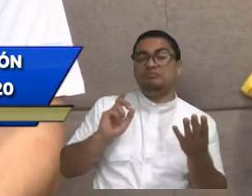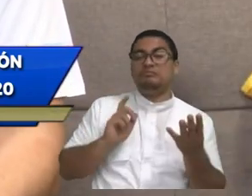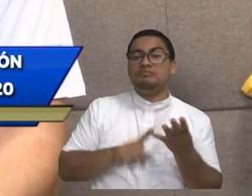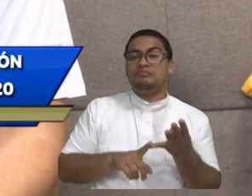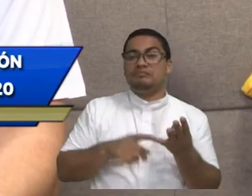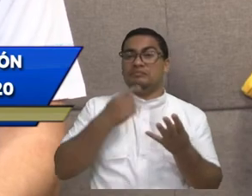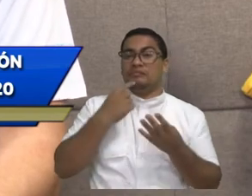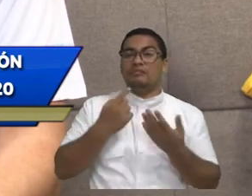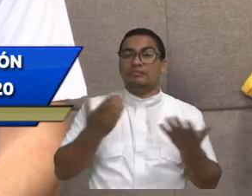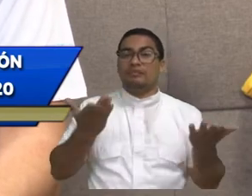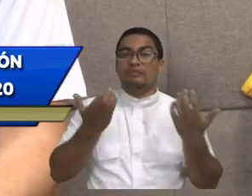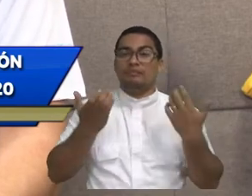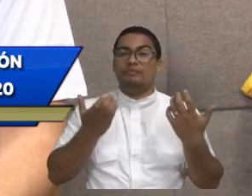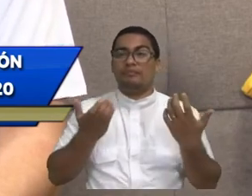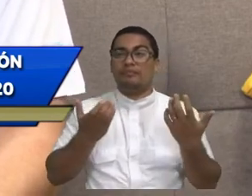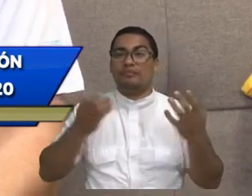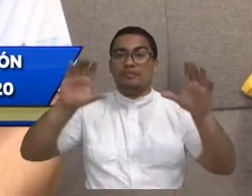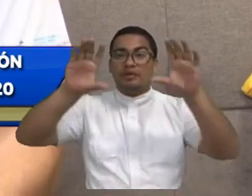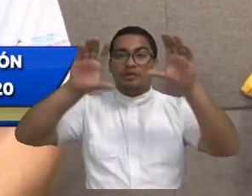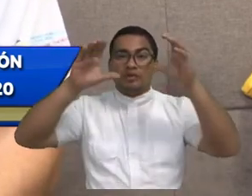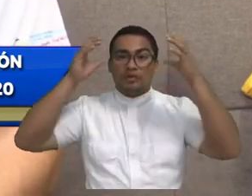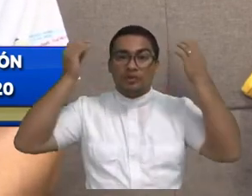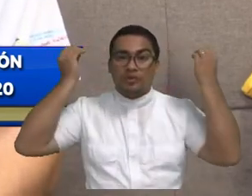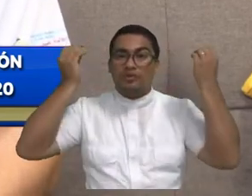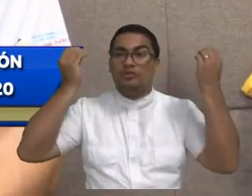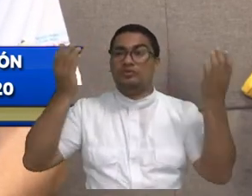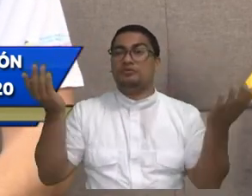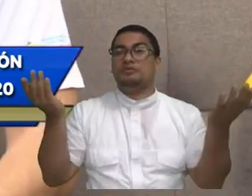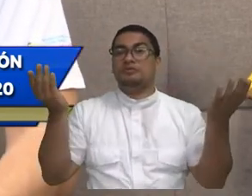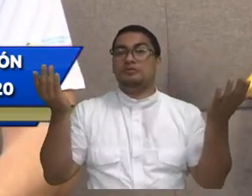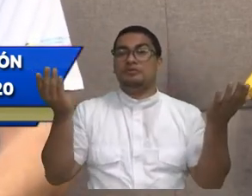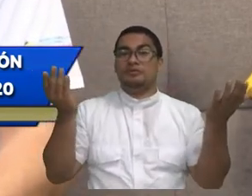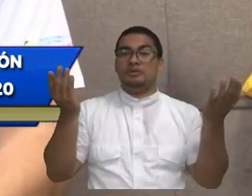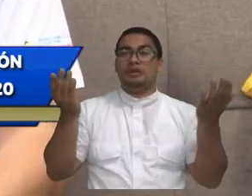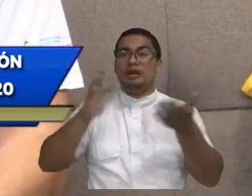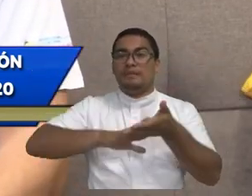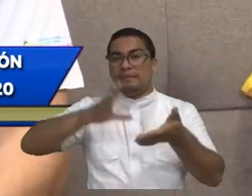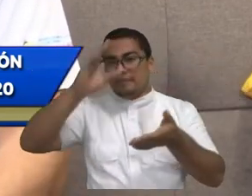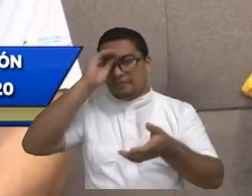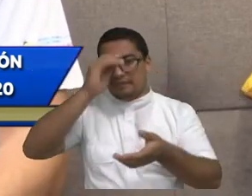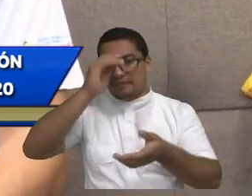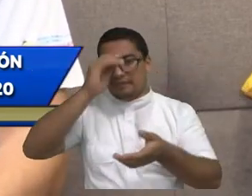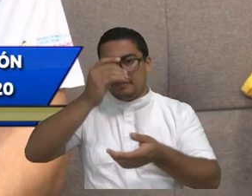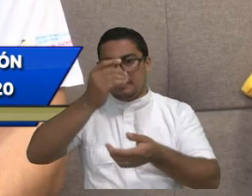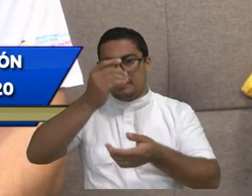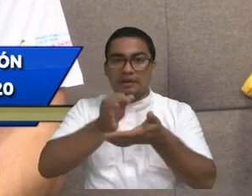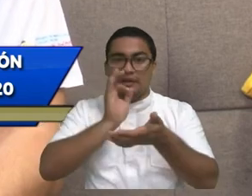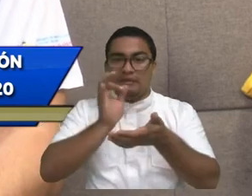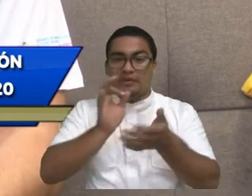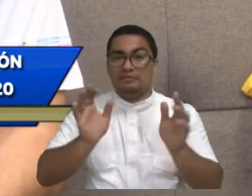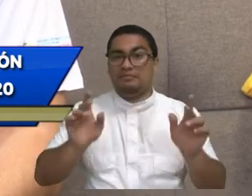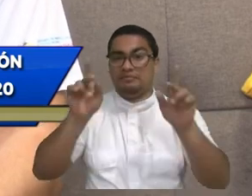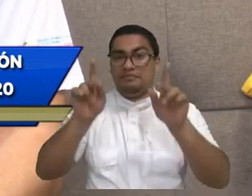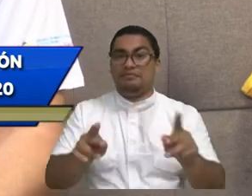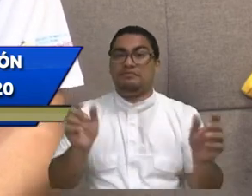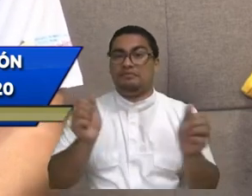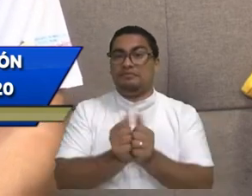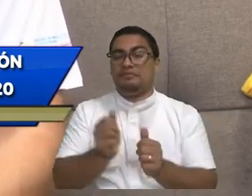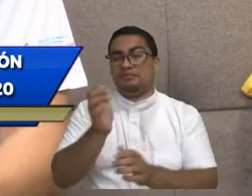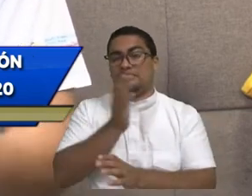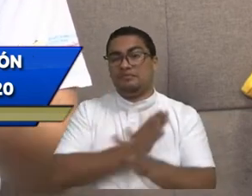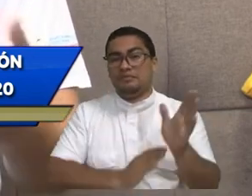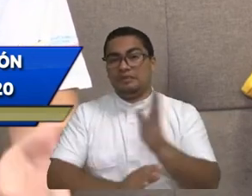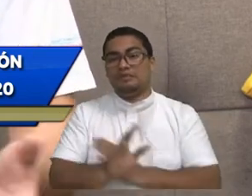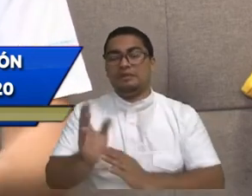tener para ellos digamos cursos como la captación de café para personas con discapacidades generalmente personas